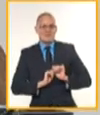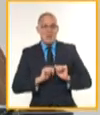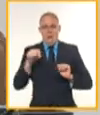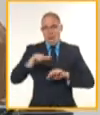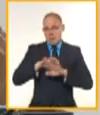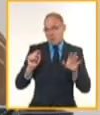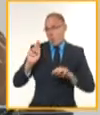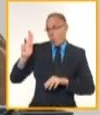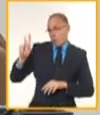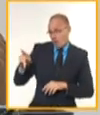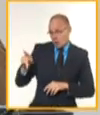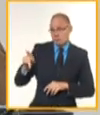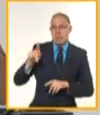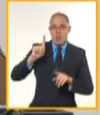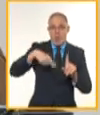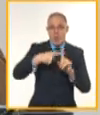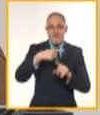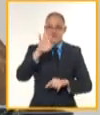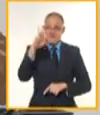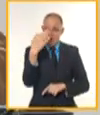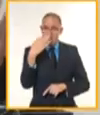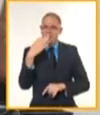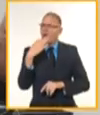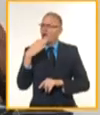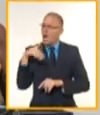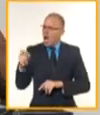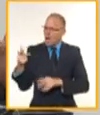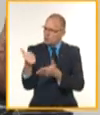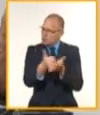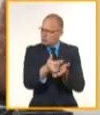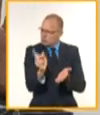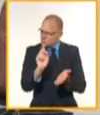que piensa seguir aportando. Alemania